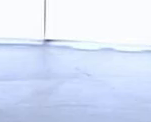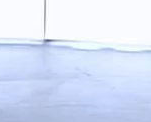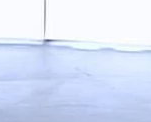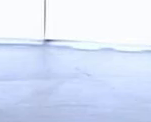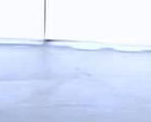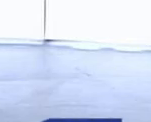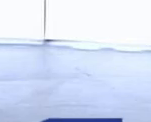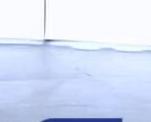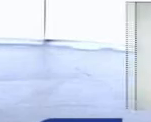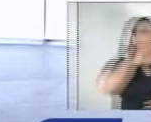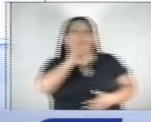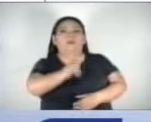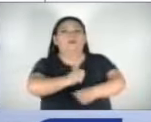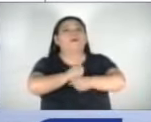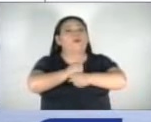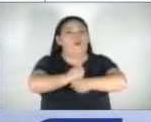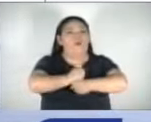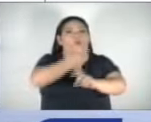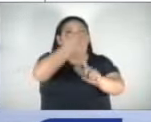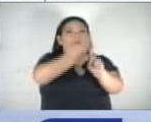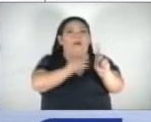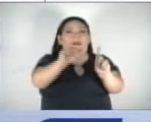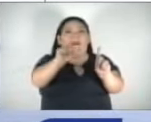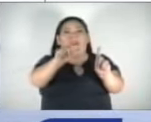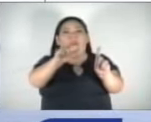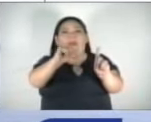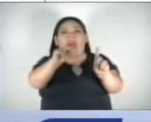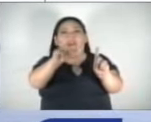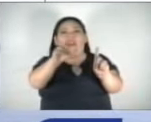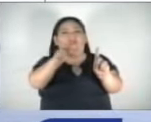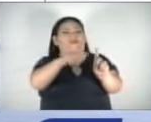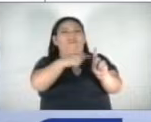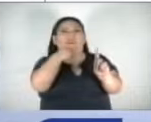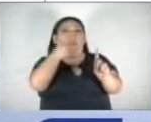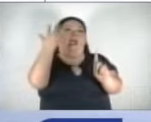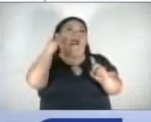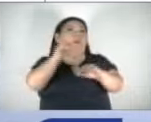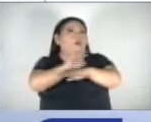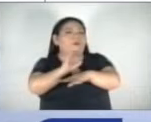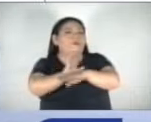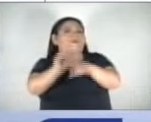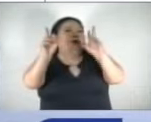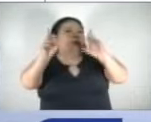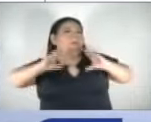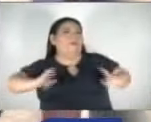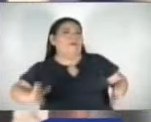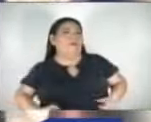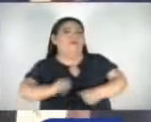Información, se confirmó la muerte de Alejandro Mason, el ex asesor de seguridad del gobierno.